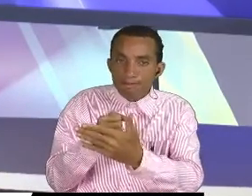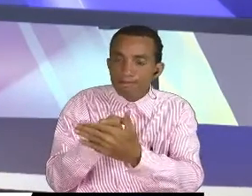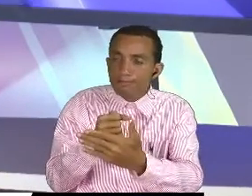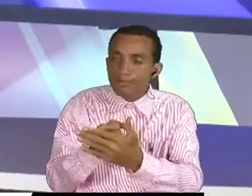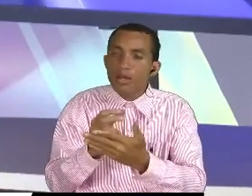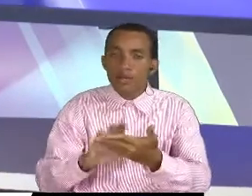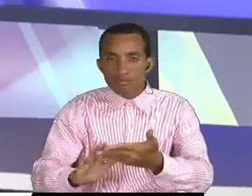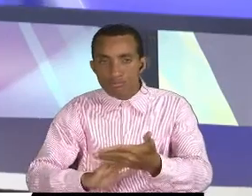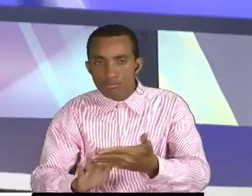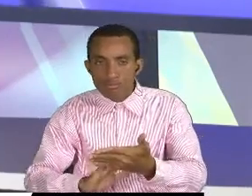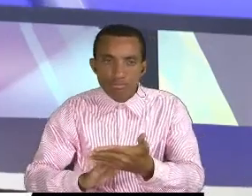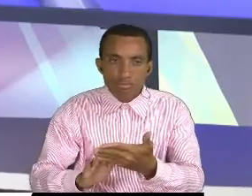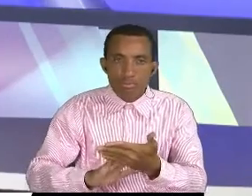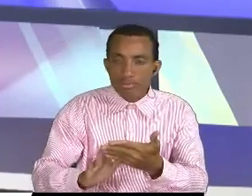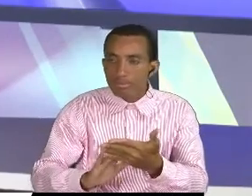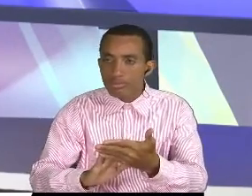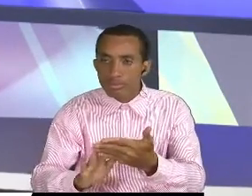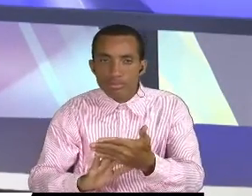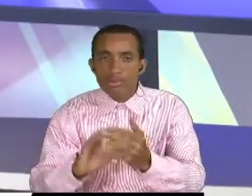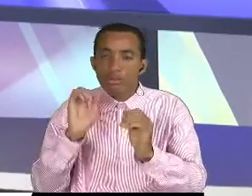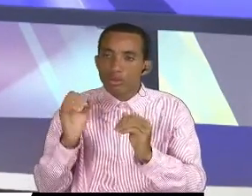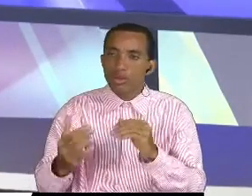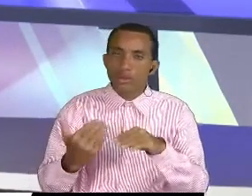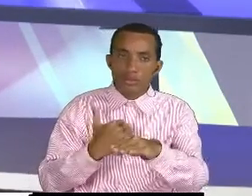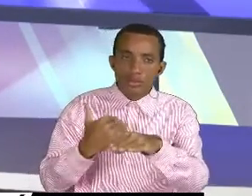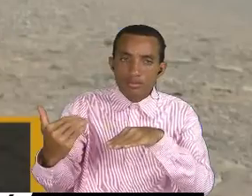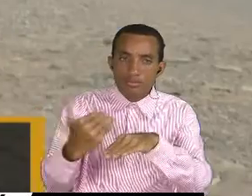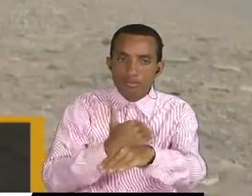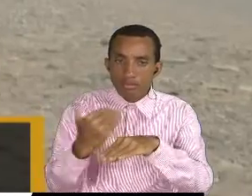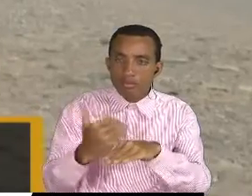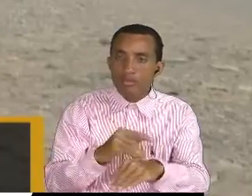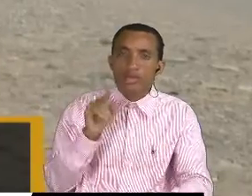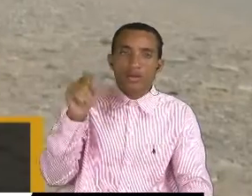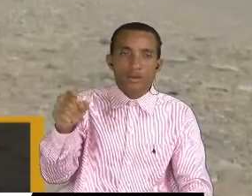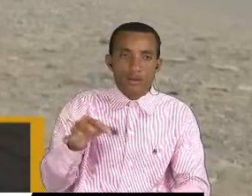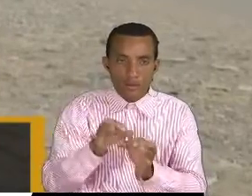para el tránsito entre este sector rural y Barranca Bermeja.